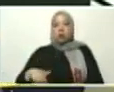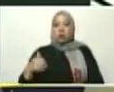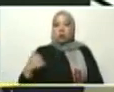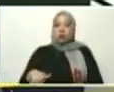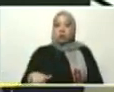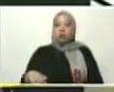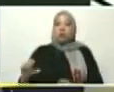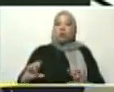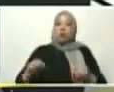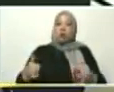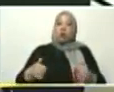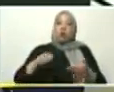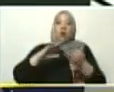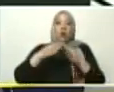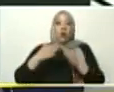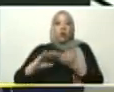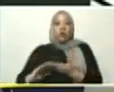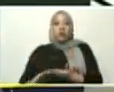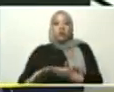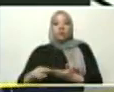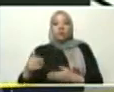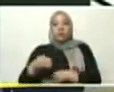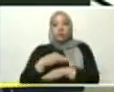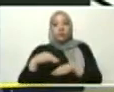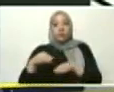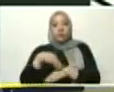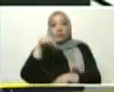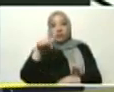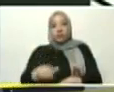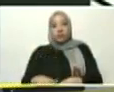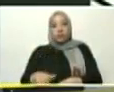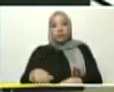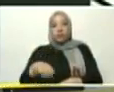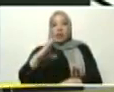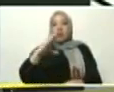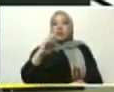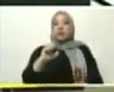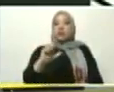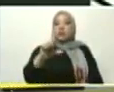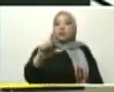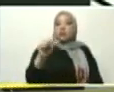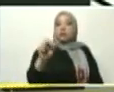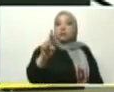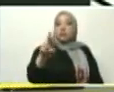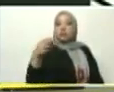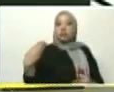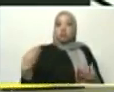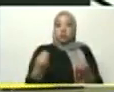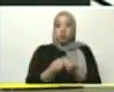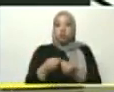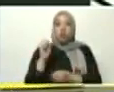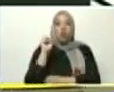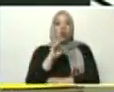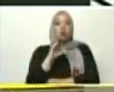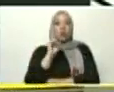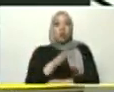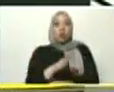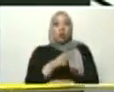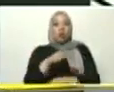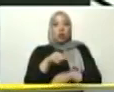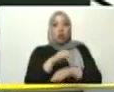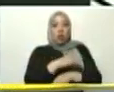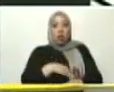está reactivando los consejos de ministros de la CELAC. Los consejos de ministros se fortalecen.